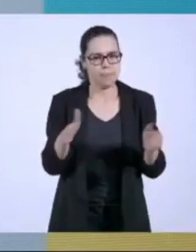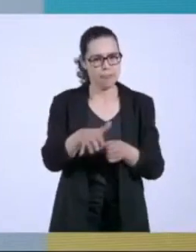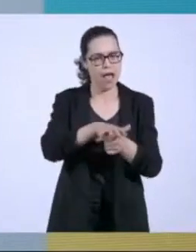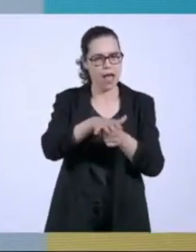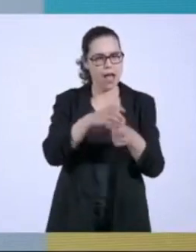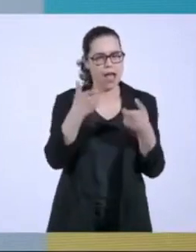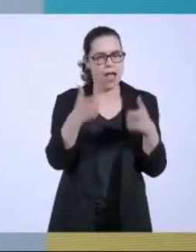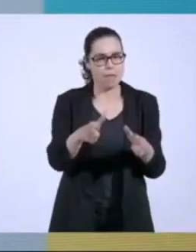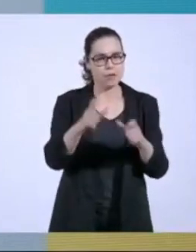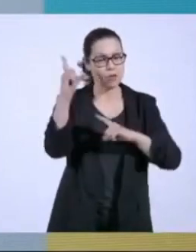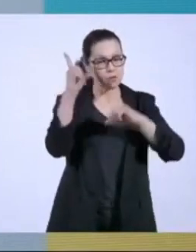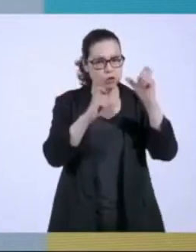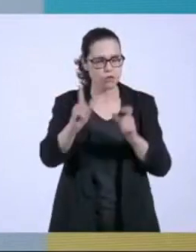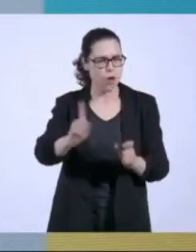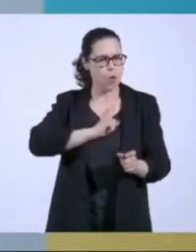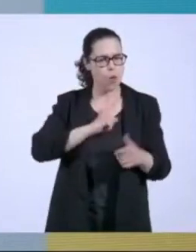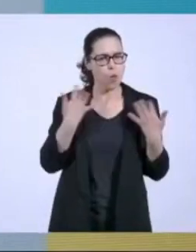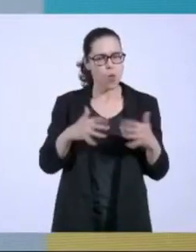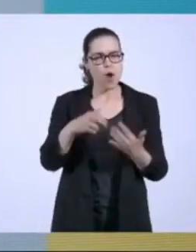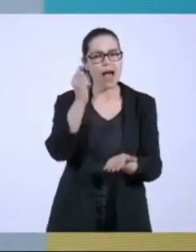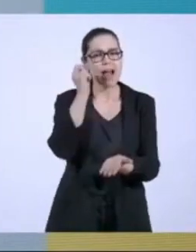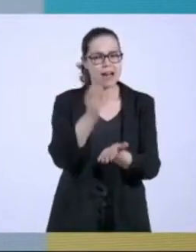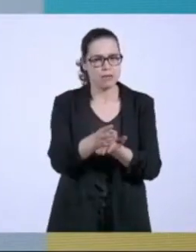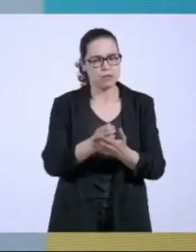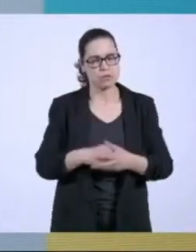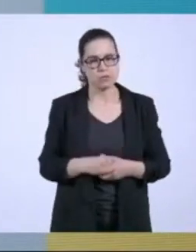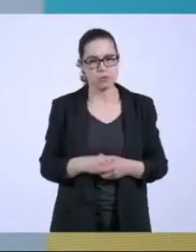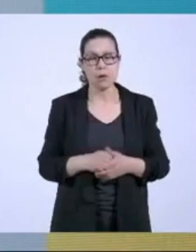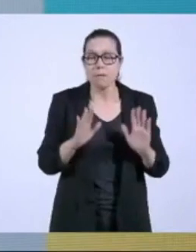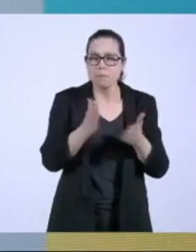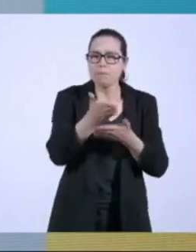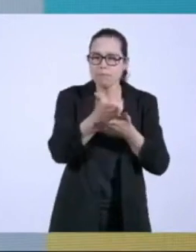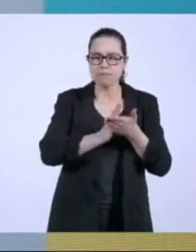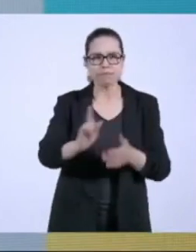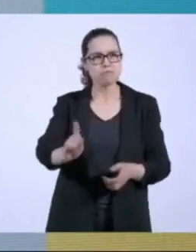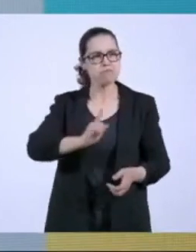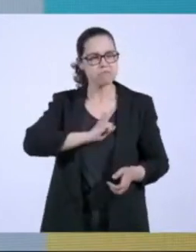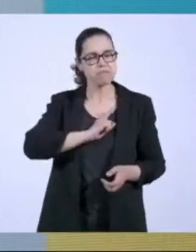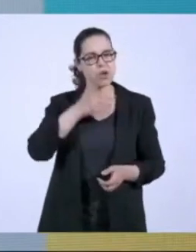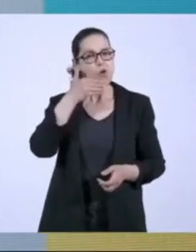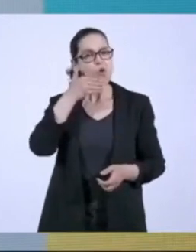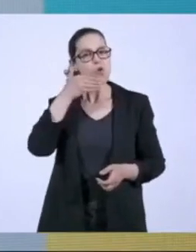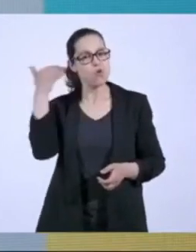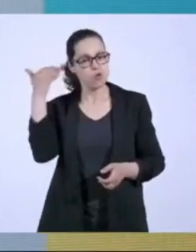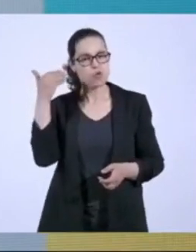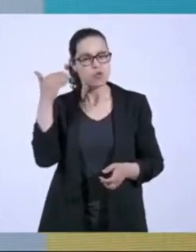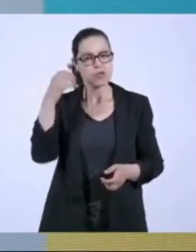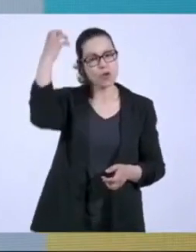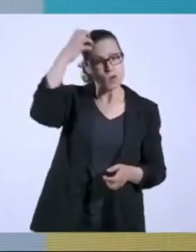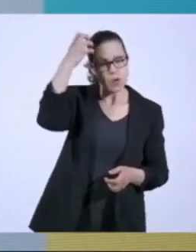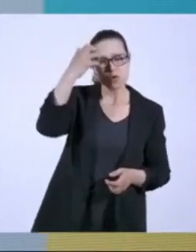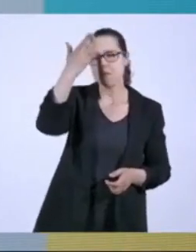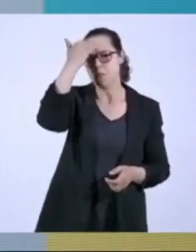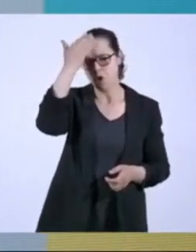é un reto. Pero tamén é unha grande orgullo para un rapaz do barrio coruñés de